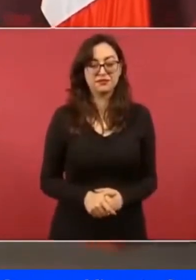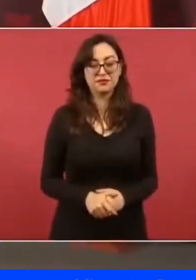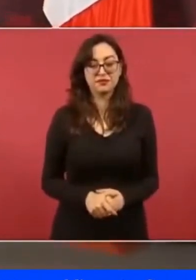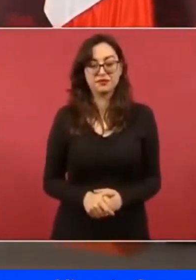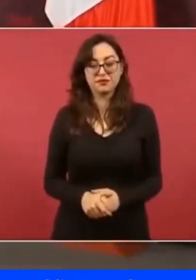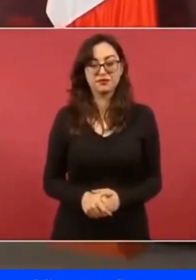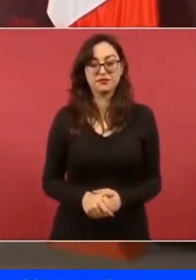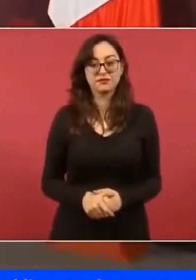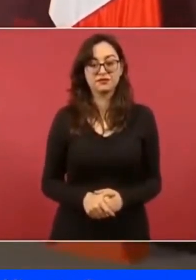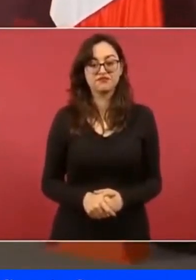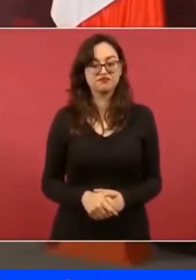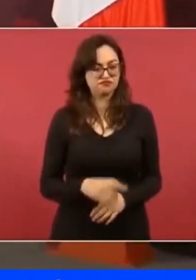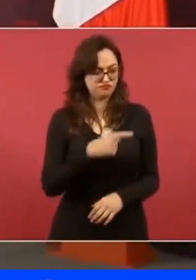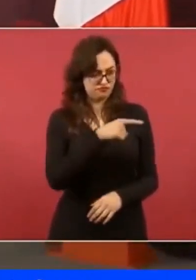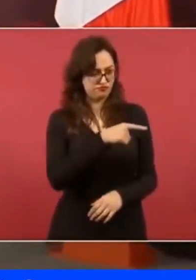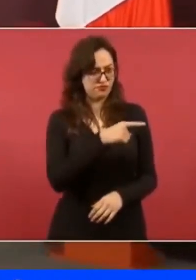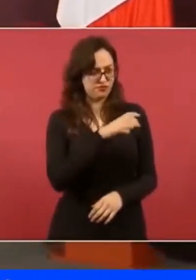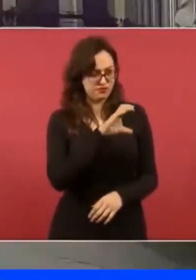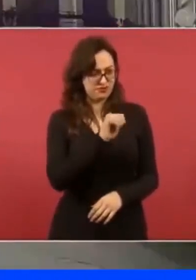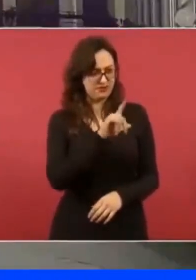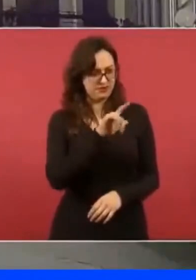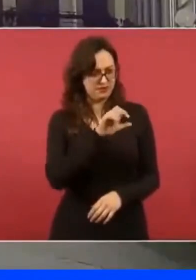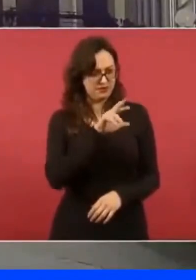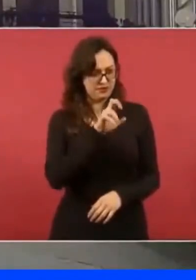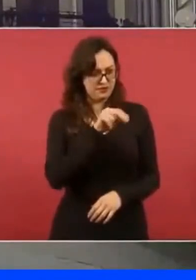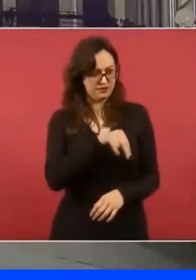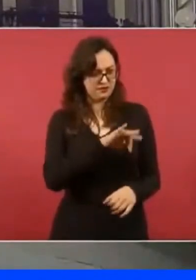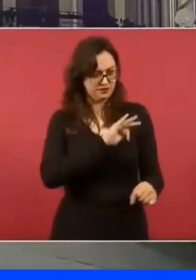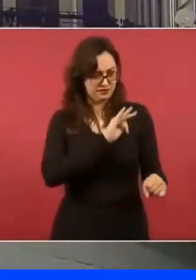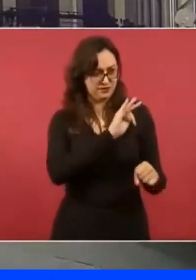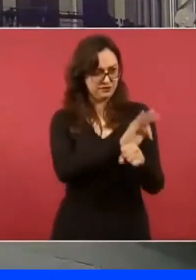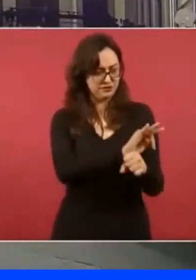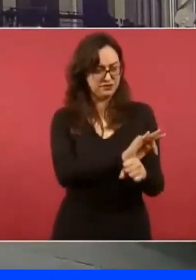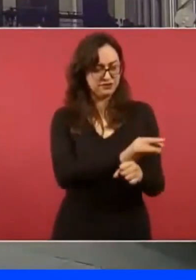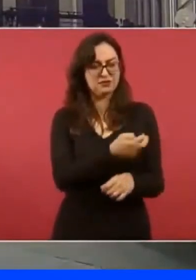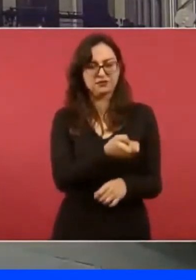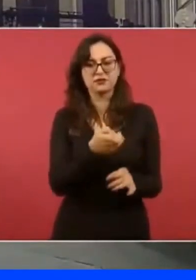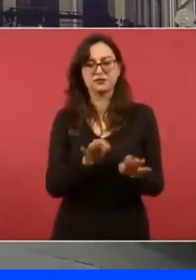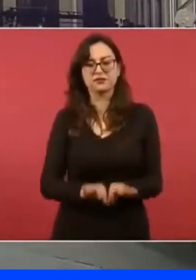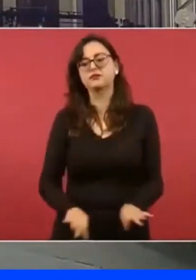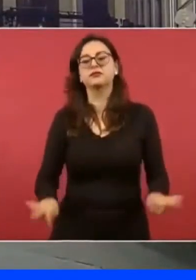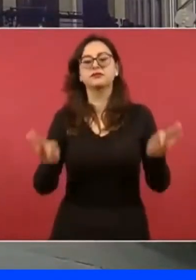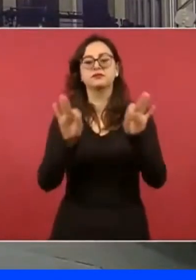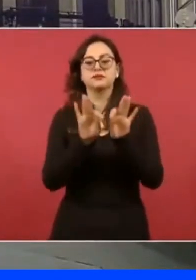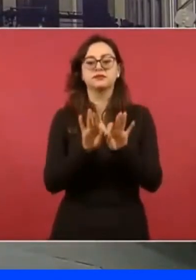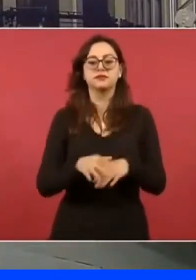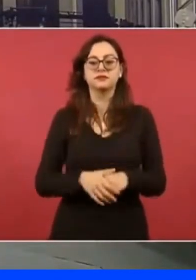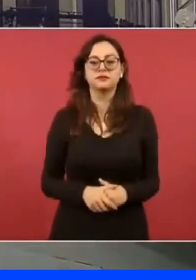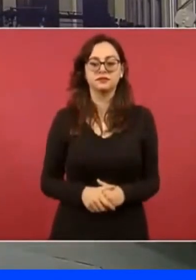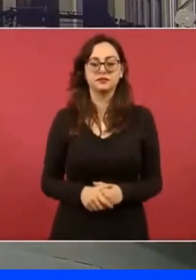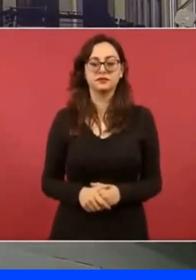¿no tienes por ahí la declaración de Calderón sobre esto? O sea, que es importantísimo,